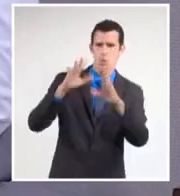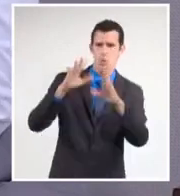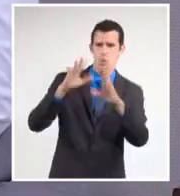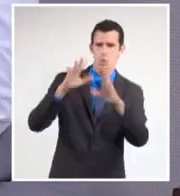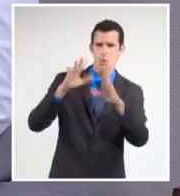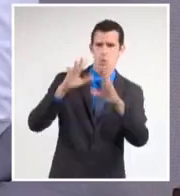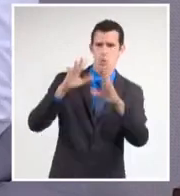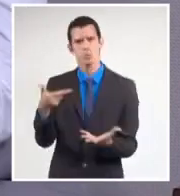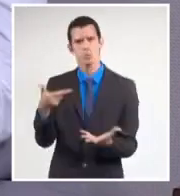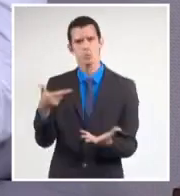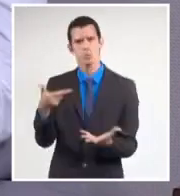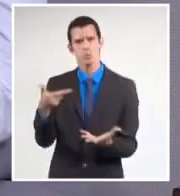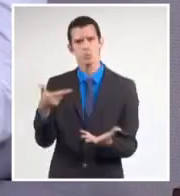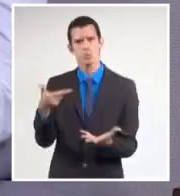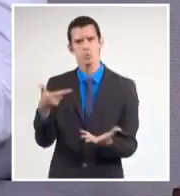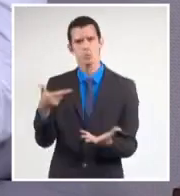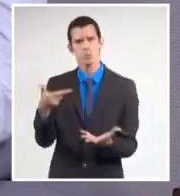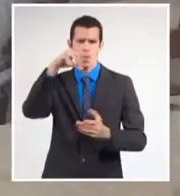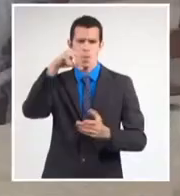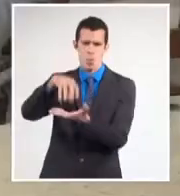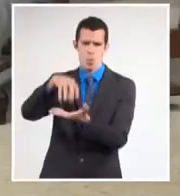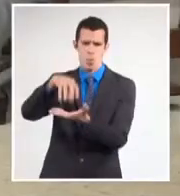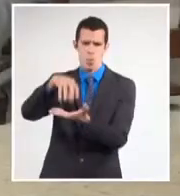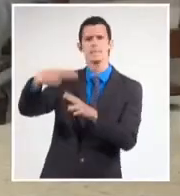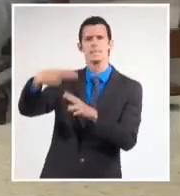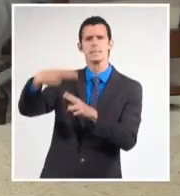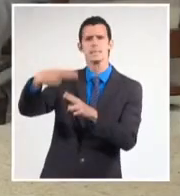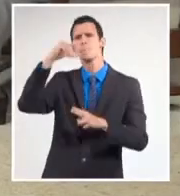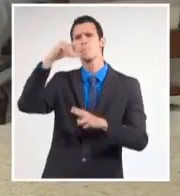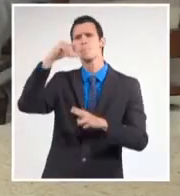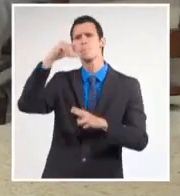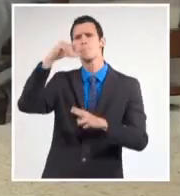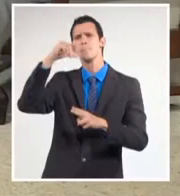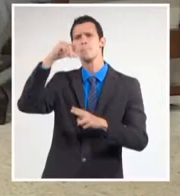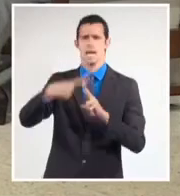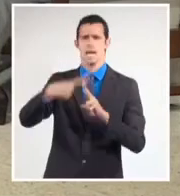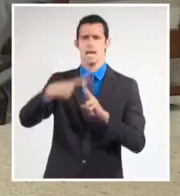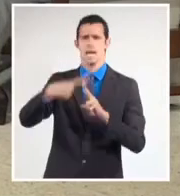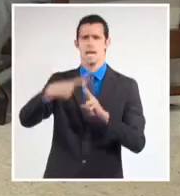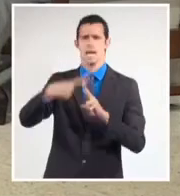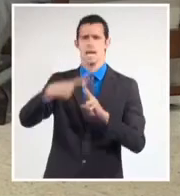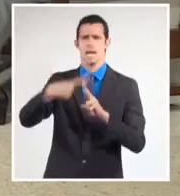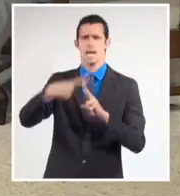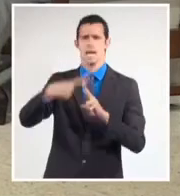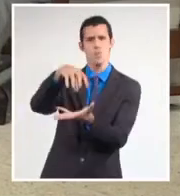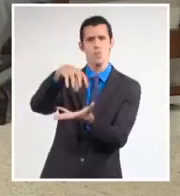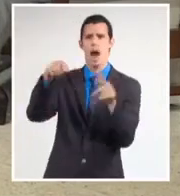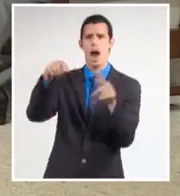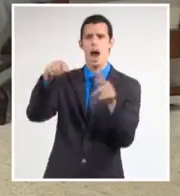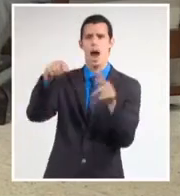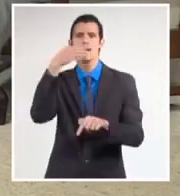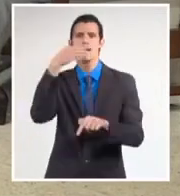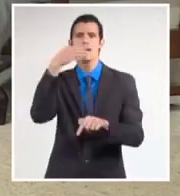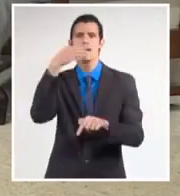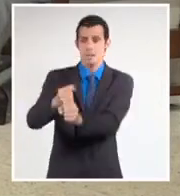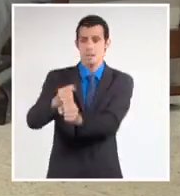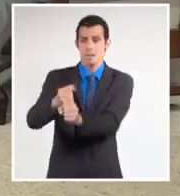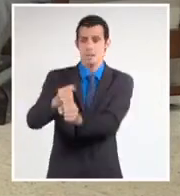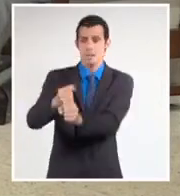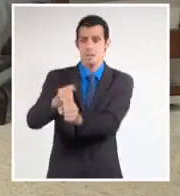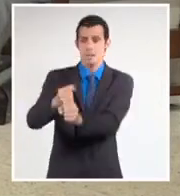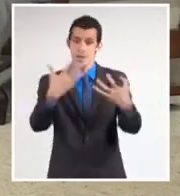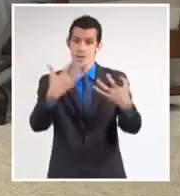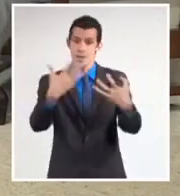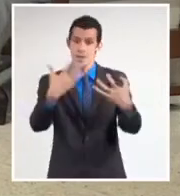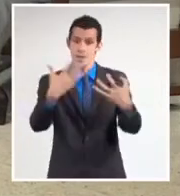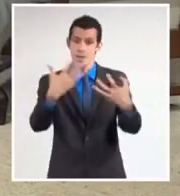batey, donde las personas viven. ¿Quieres ver algo? Todo, en las palabras está la vida misma. Tiempo muerto, como tú decías antes de